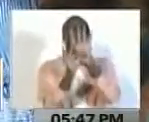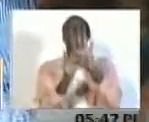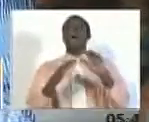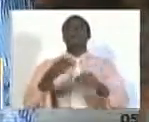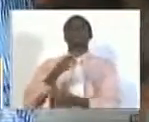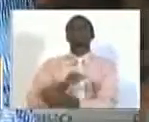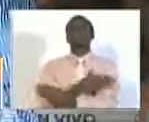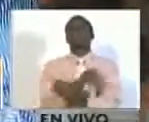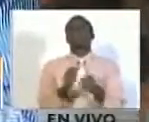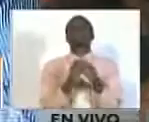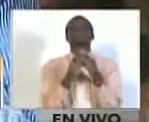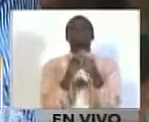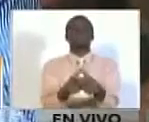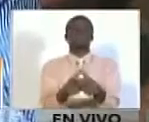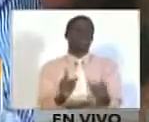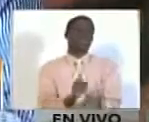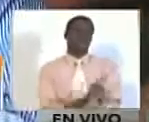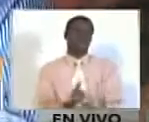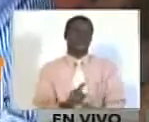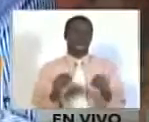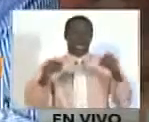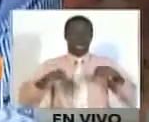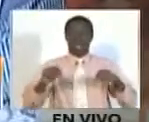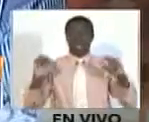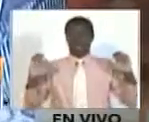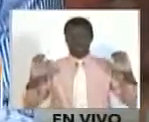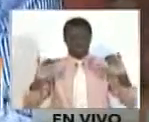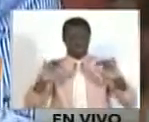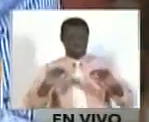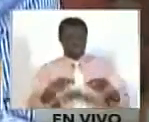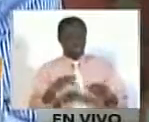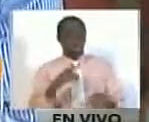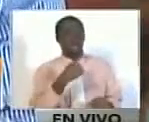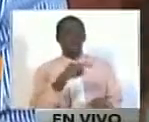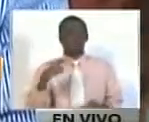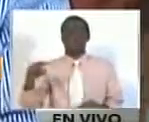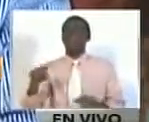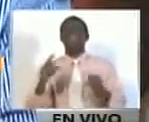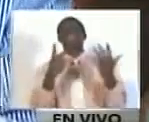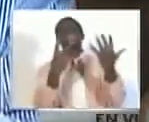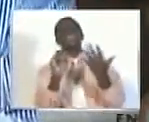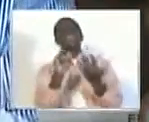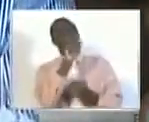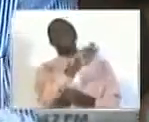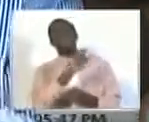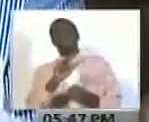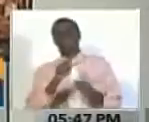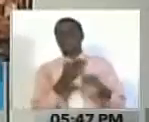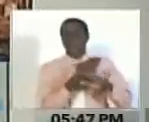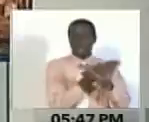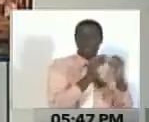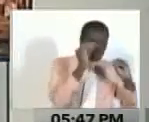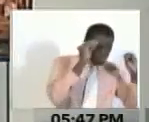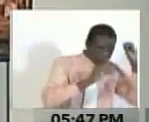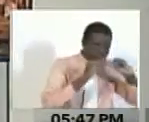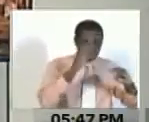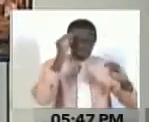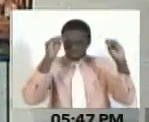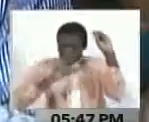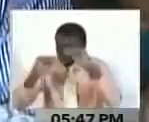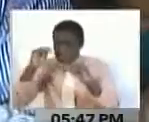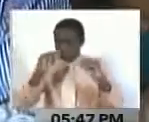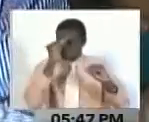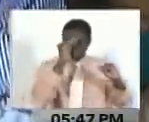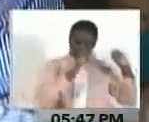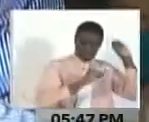espacio concurren, por lo menos en esta ocasión, tenemos cerca de 70 programadores. ¿Qué es un programador? Un programador es